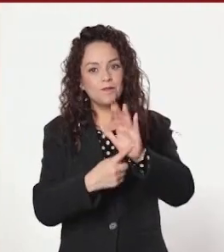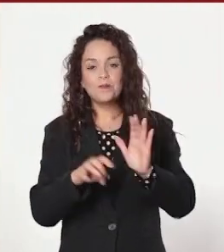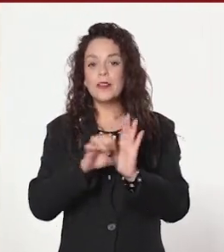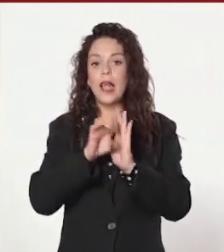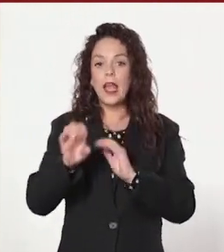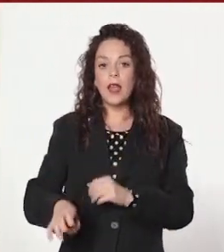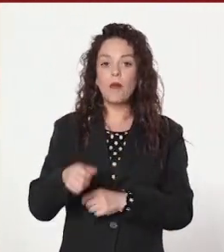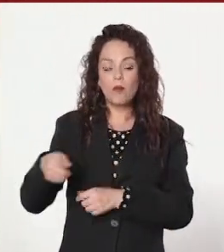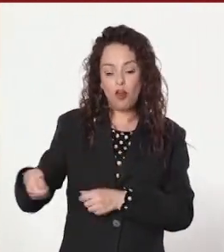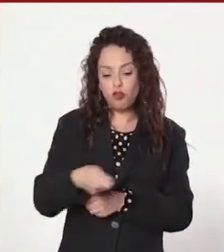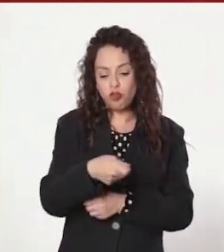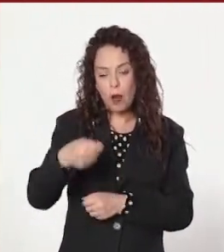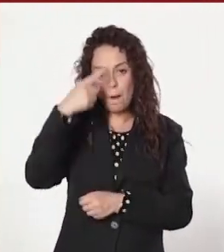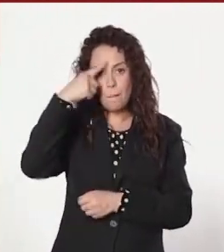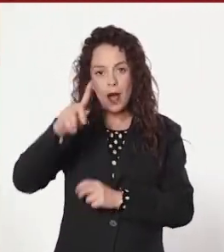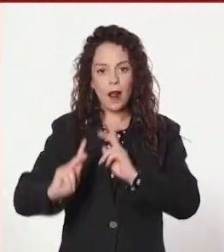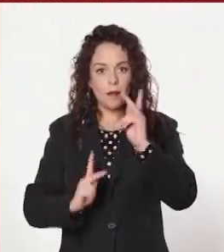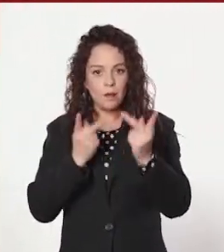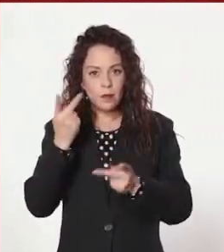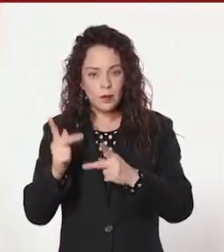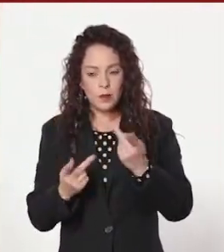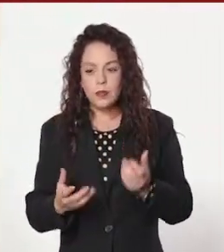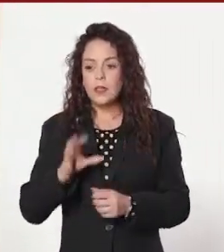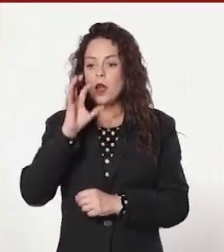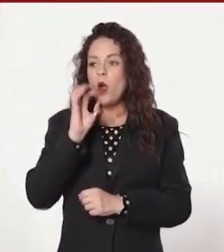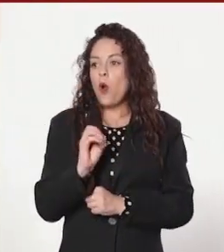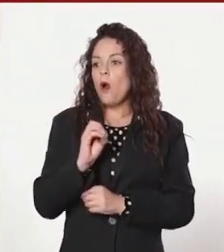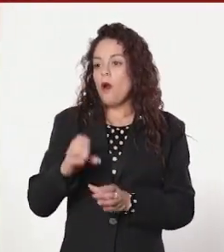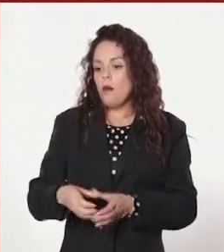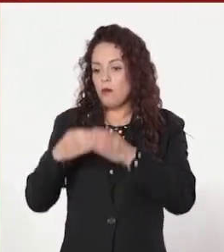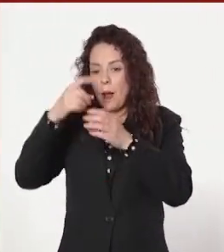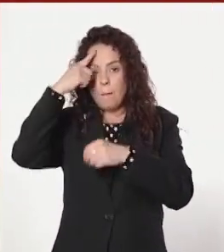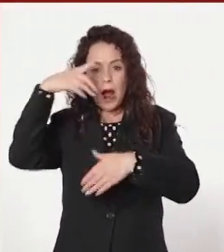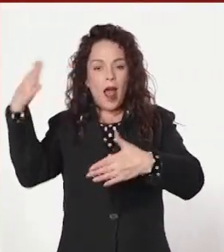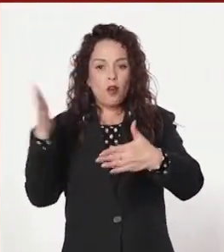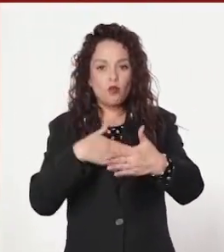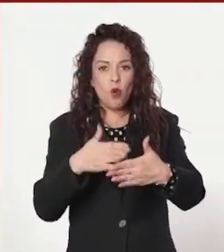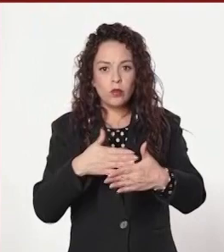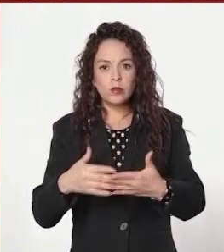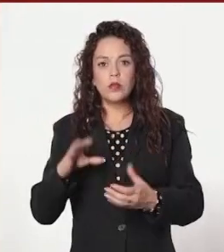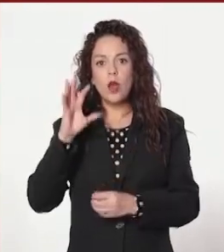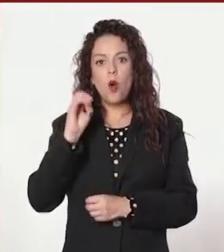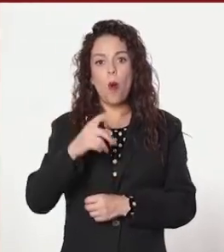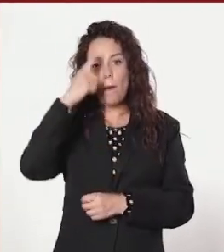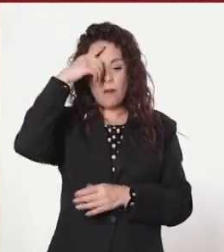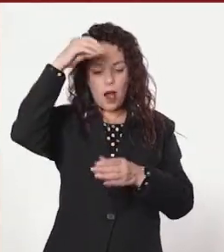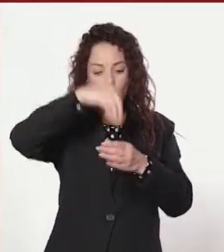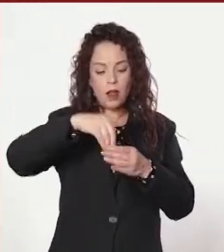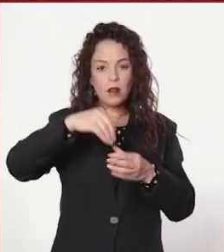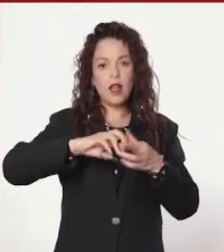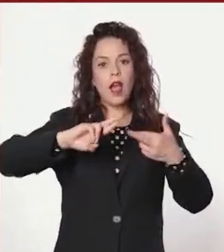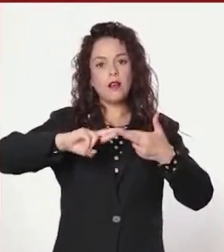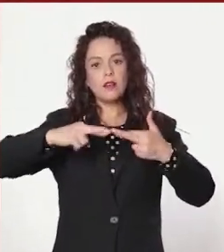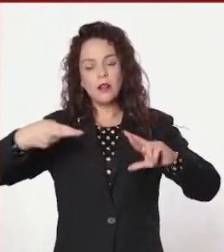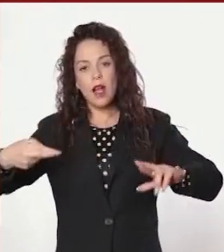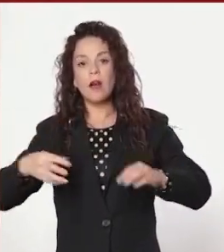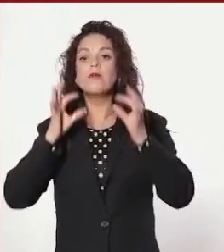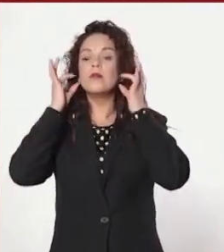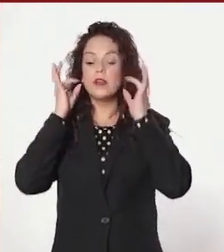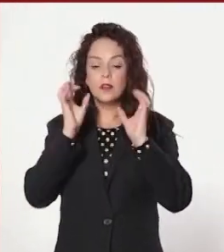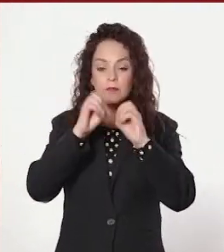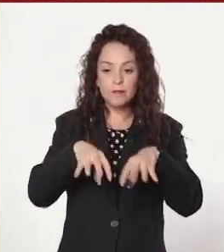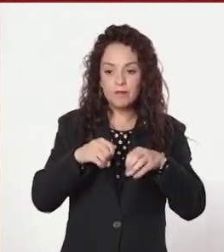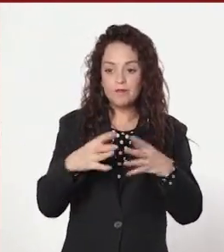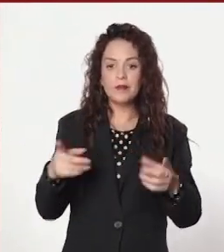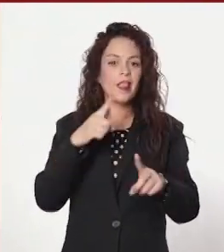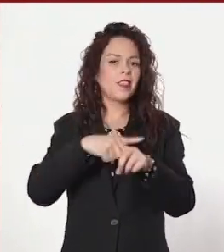para plantas, un envase para cosas de cocina, un estuche para guardar cables, joyería, esculturas. No se